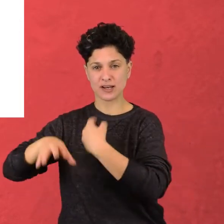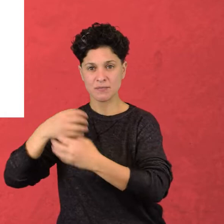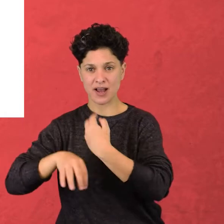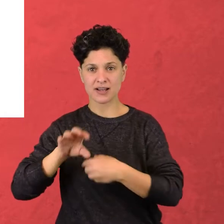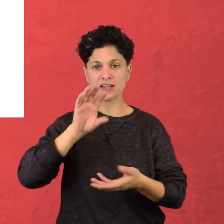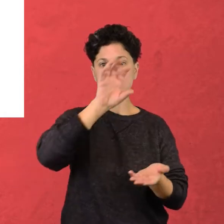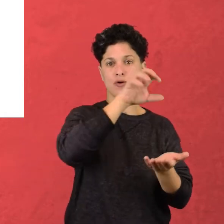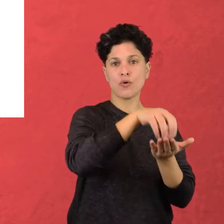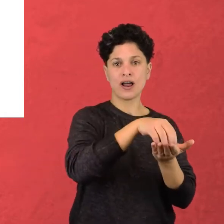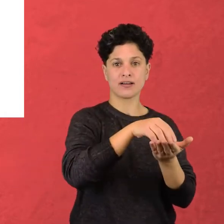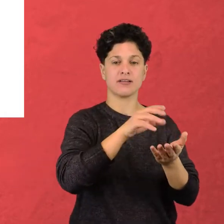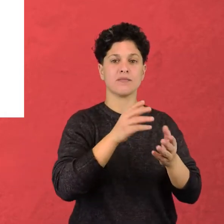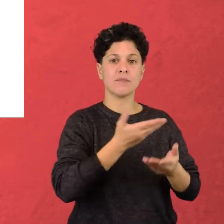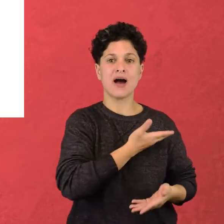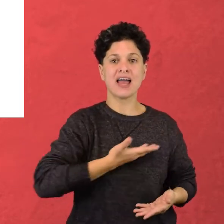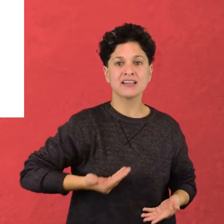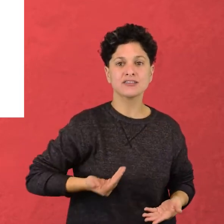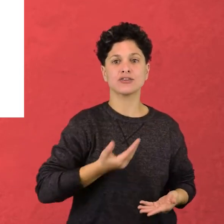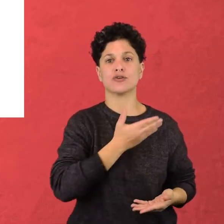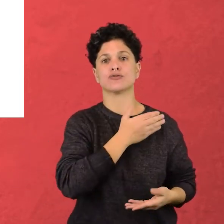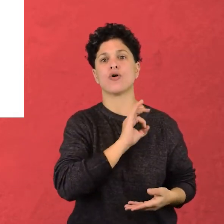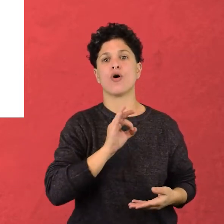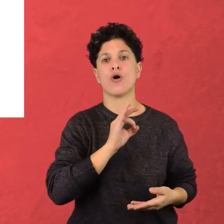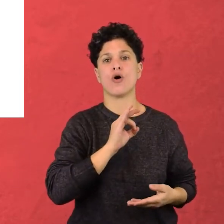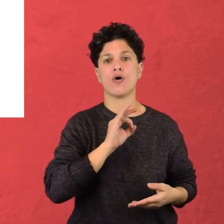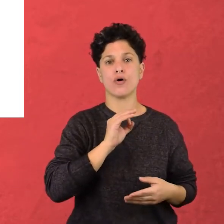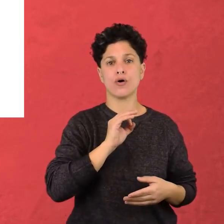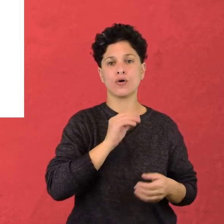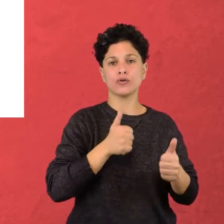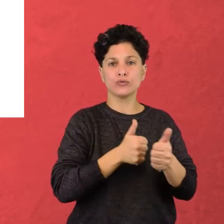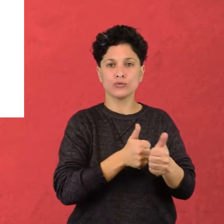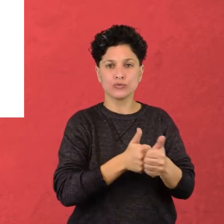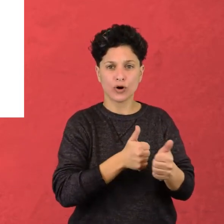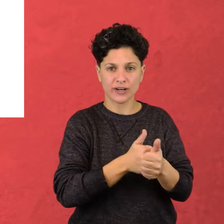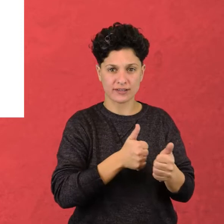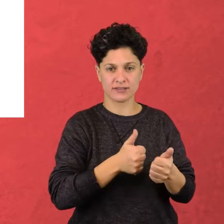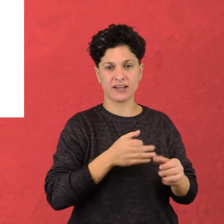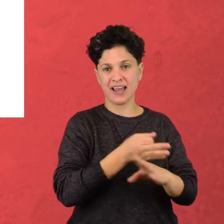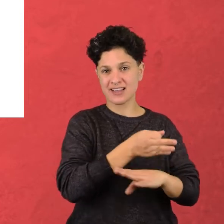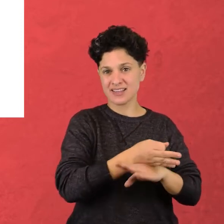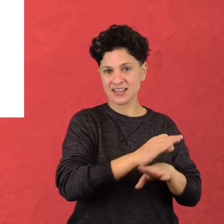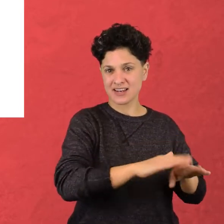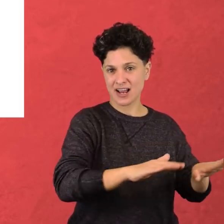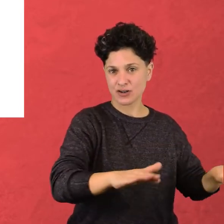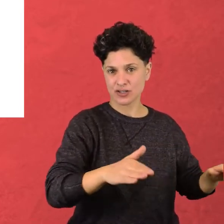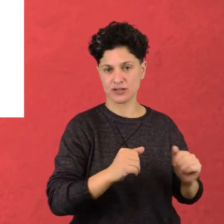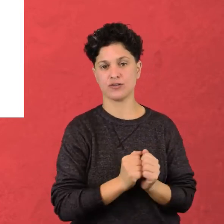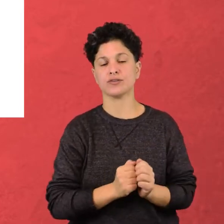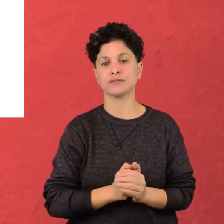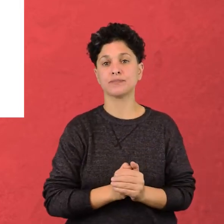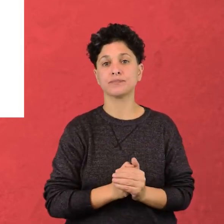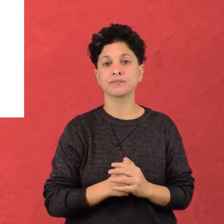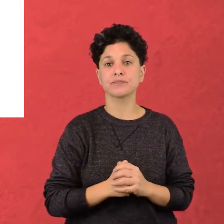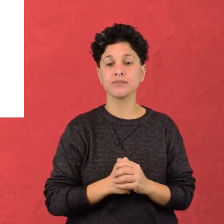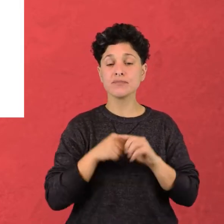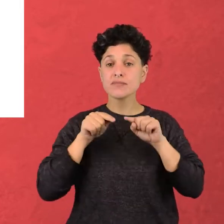los amos de esos animales. En ese texto Kant nos está comparando con animales domésticos, y